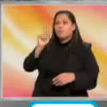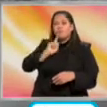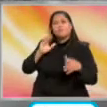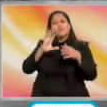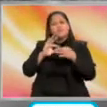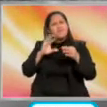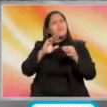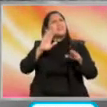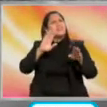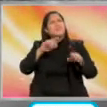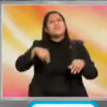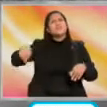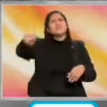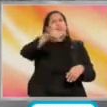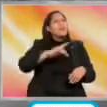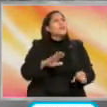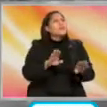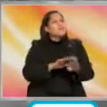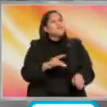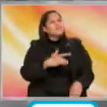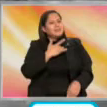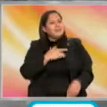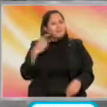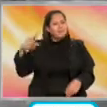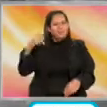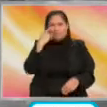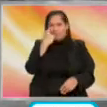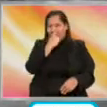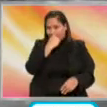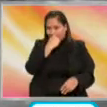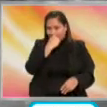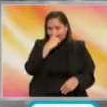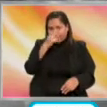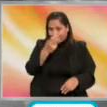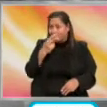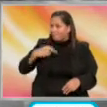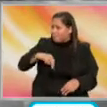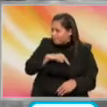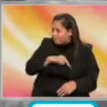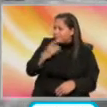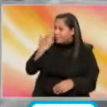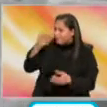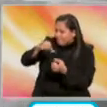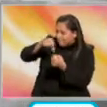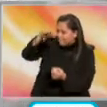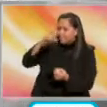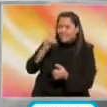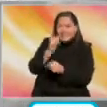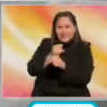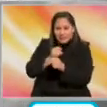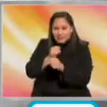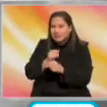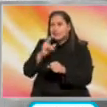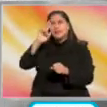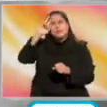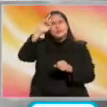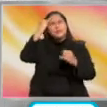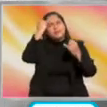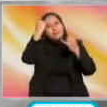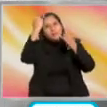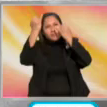del mundo. Entonces, justo esto es lo que nosotros queríamos explorar. Muy bien. La